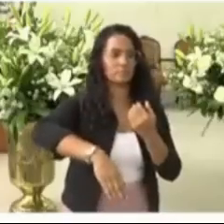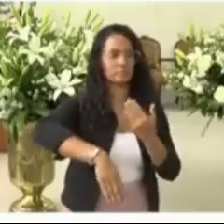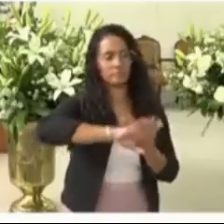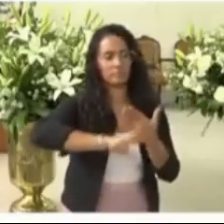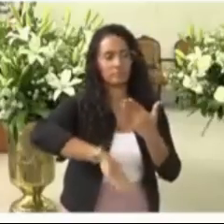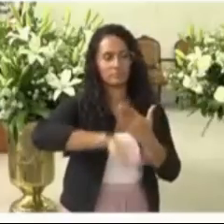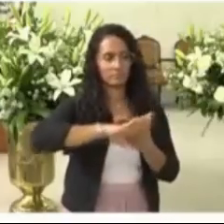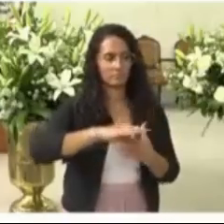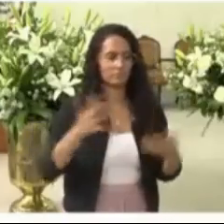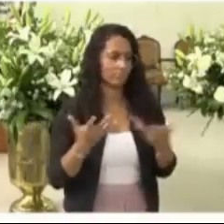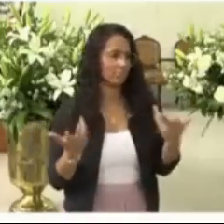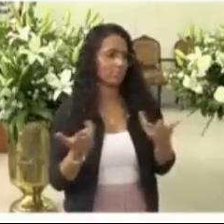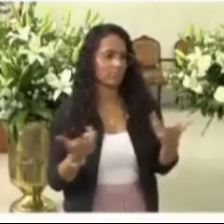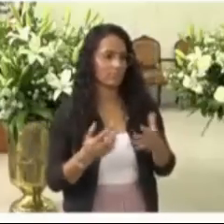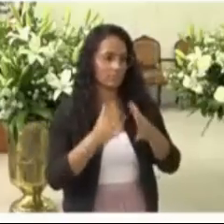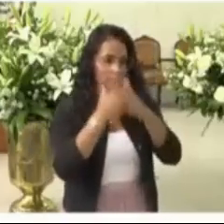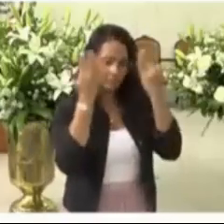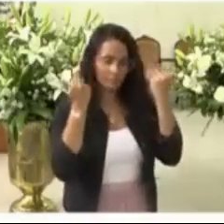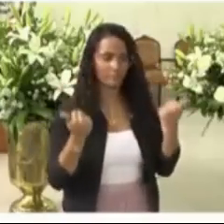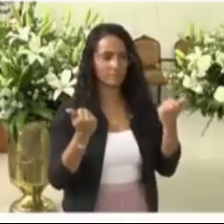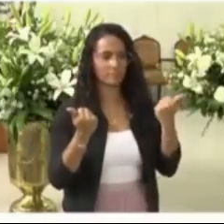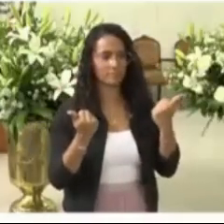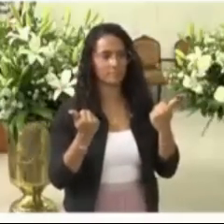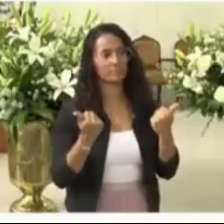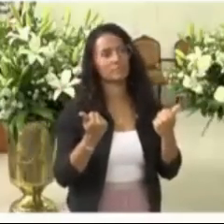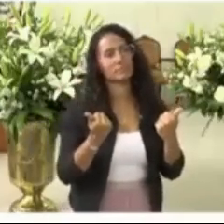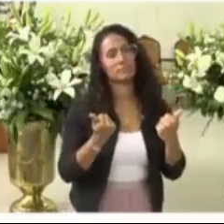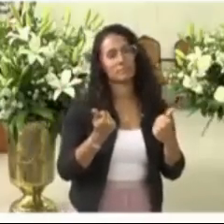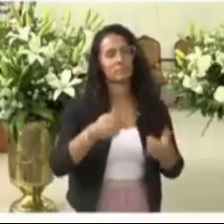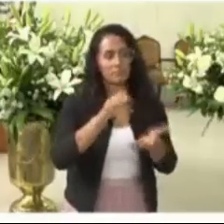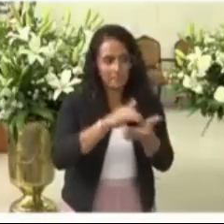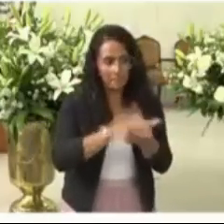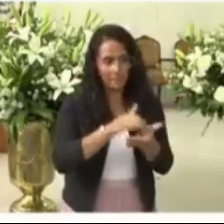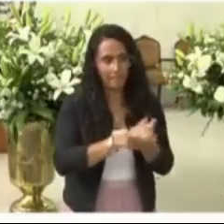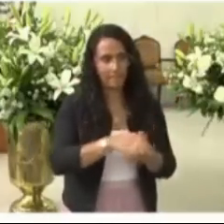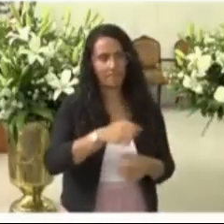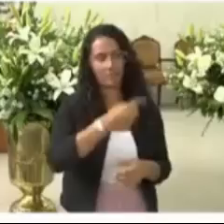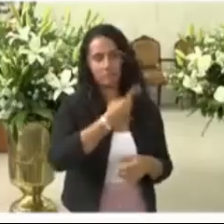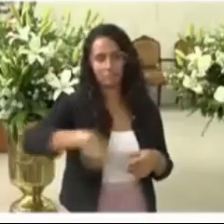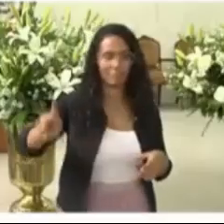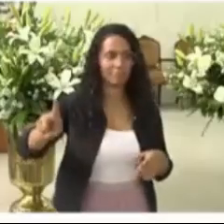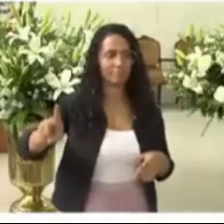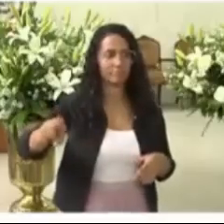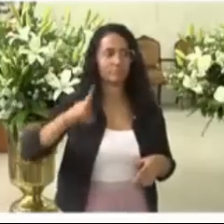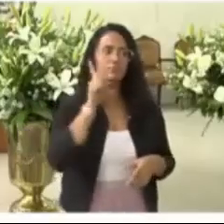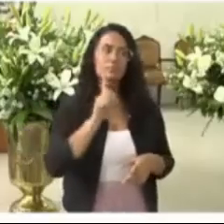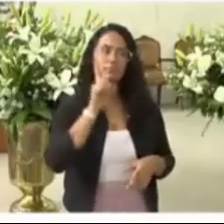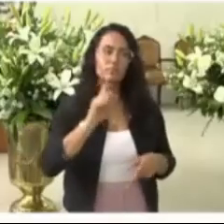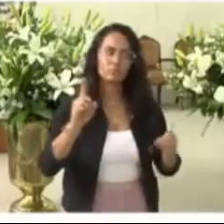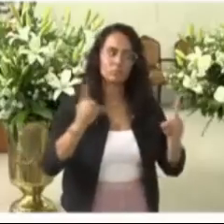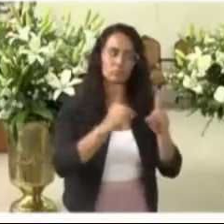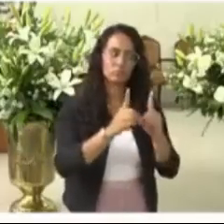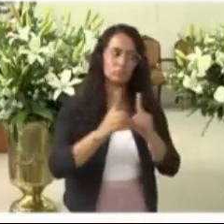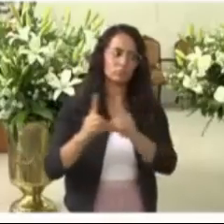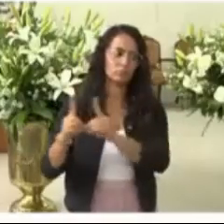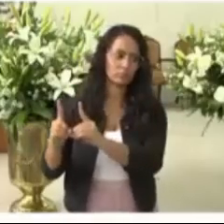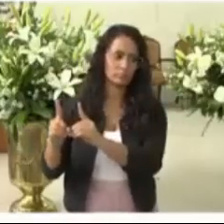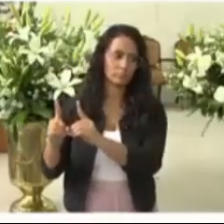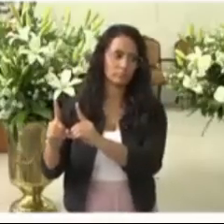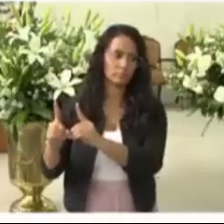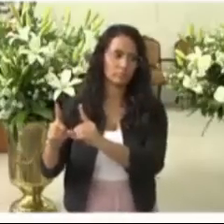qué hacer. Mi esposo no vive con nosotros, se fue con otra mujer. Hago las veces de padre